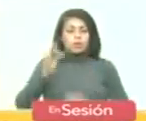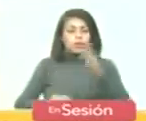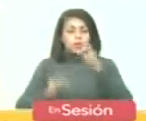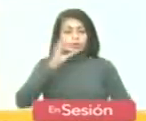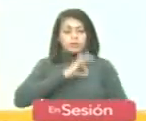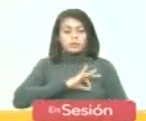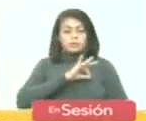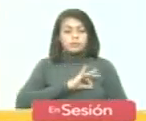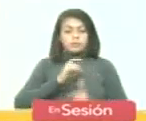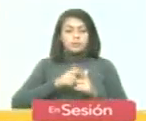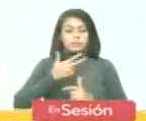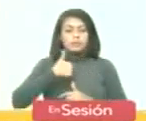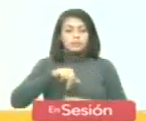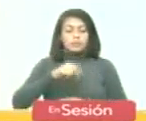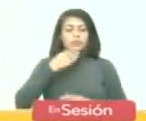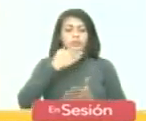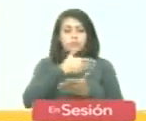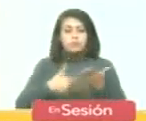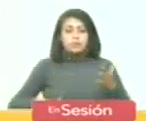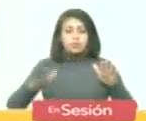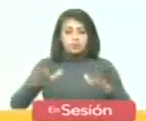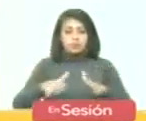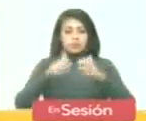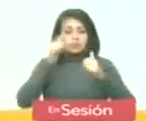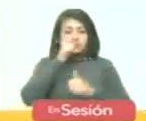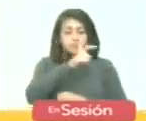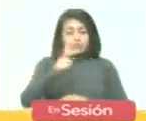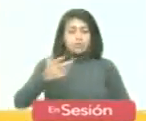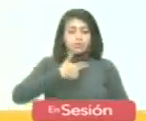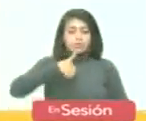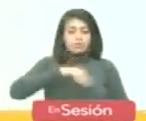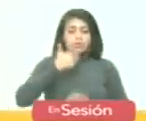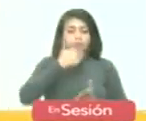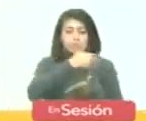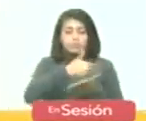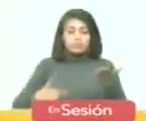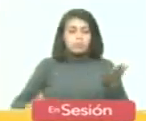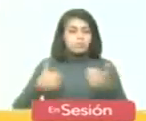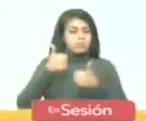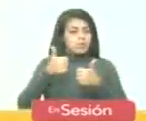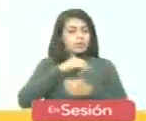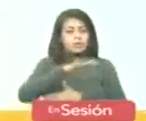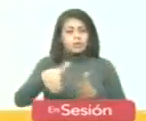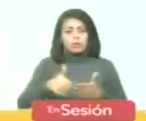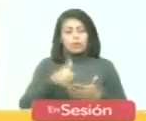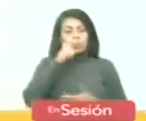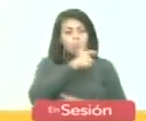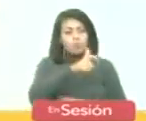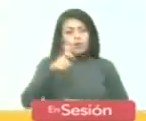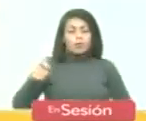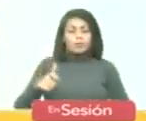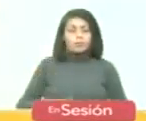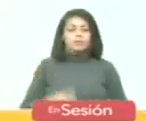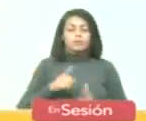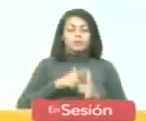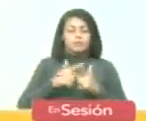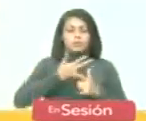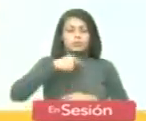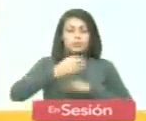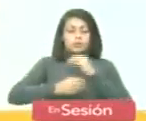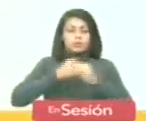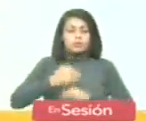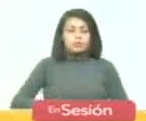social. Nuestra propuesta es la salvación del pueblo. Nuestra propuesta es el bienestar general de la población. Y por eso que lo estaba